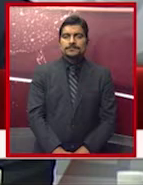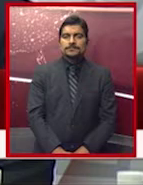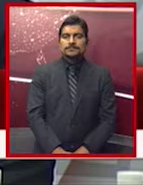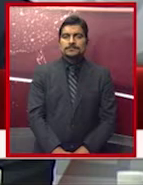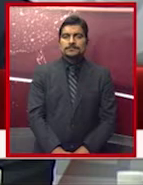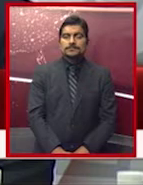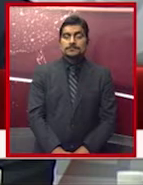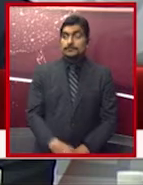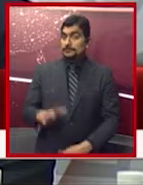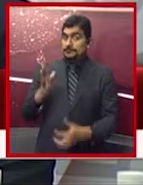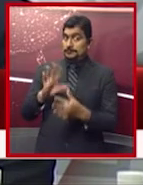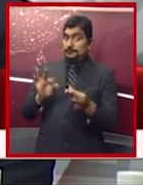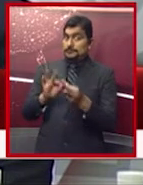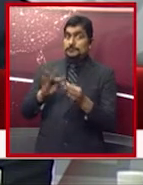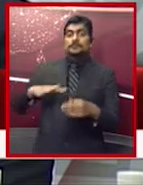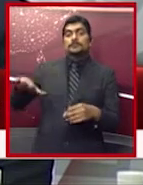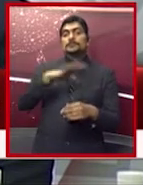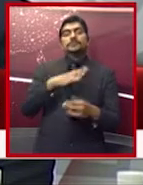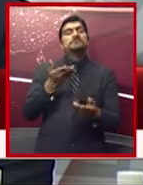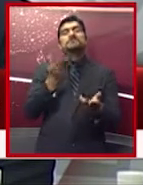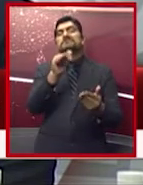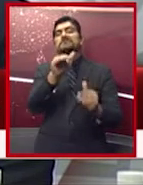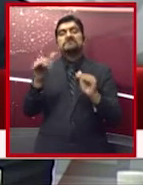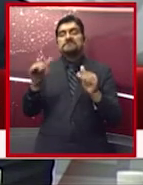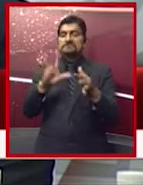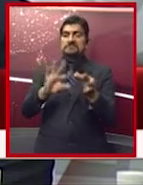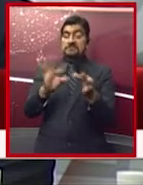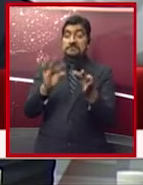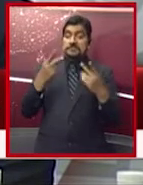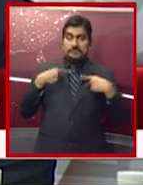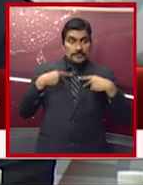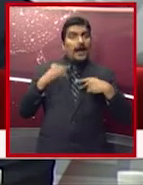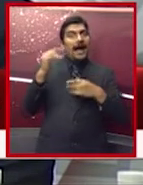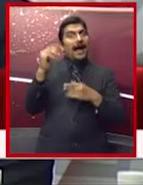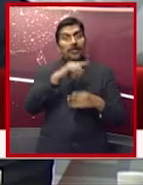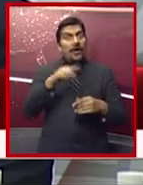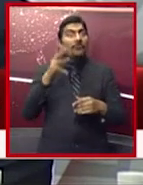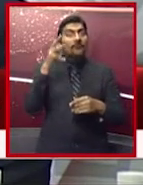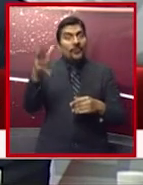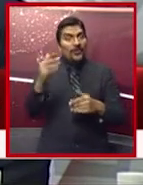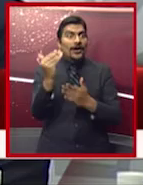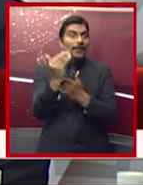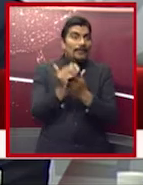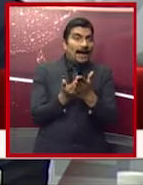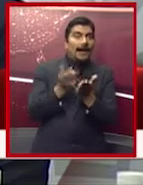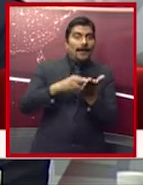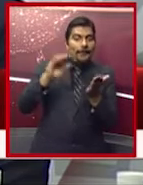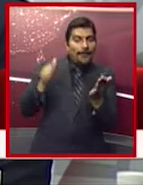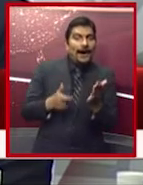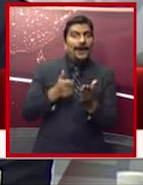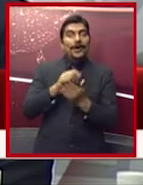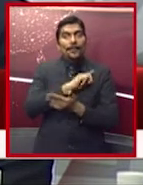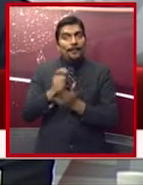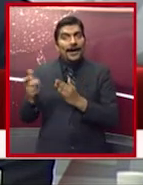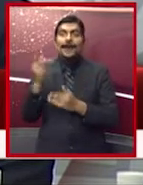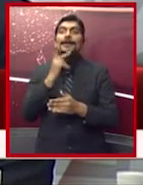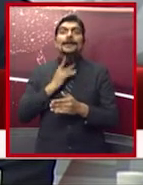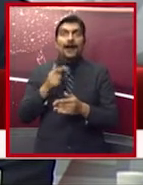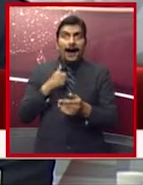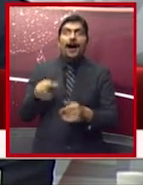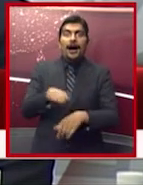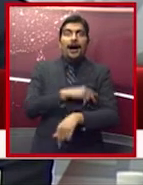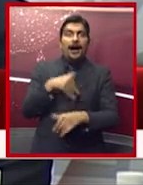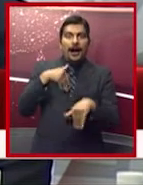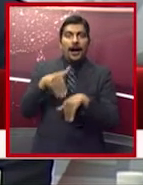Haber generado una expectativa sobre reducción de precios de combustibles y tarifas eléctricas,